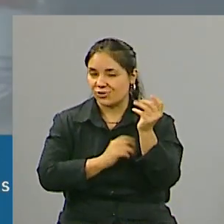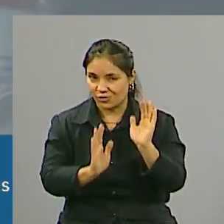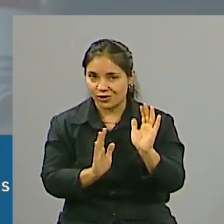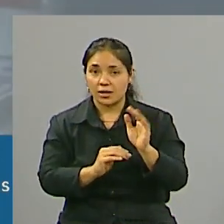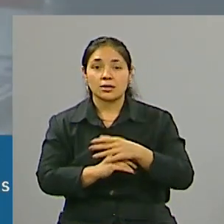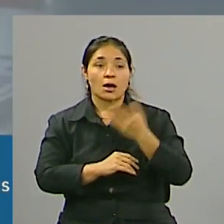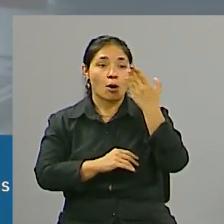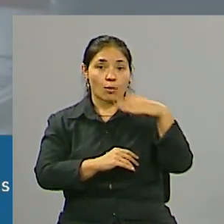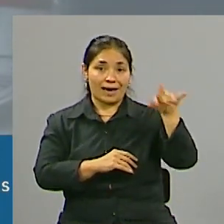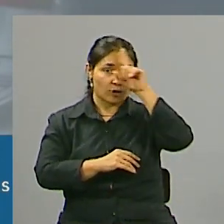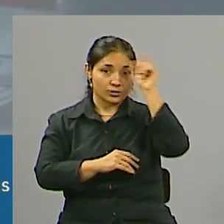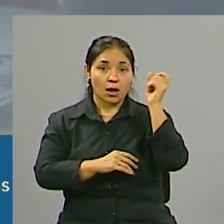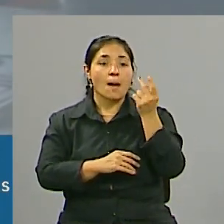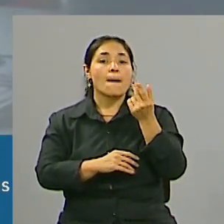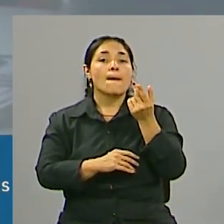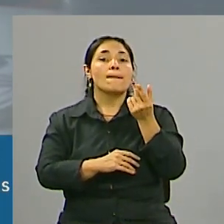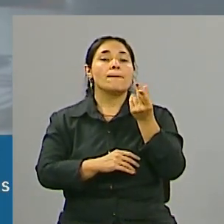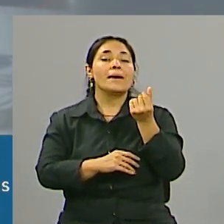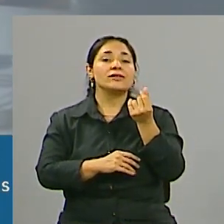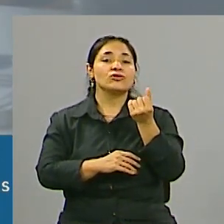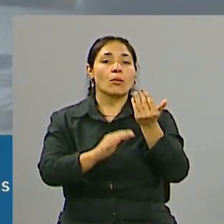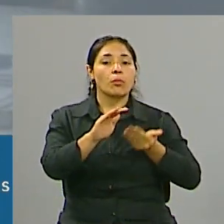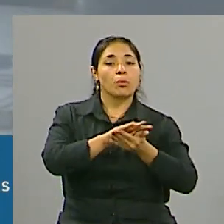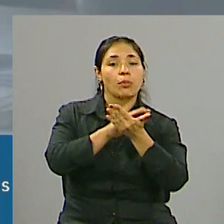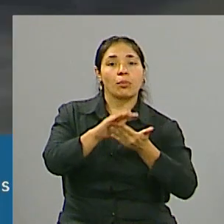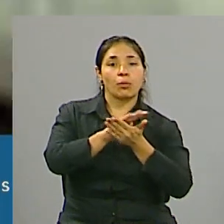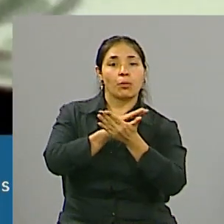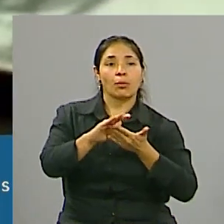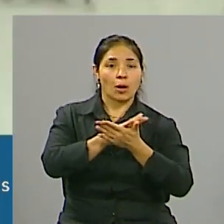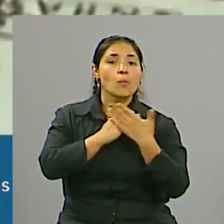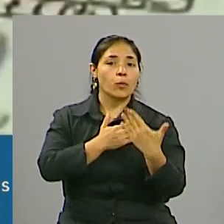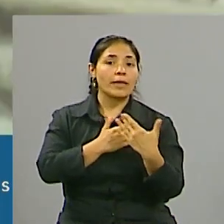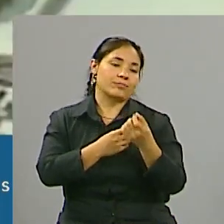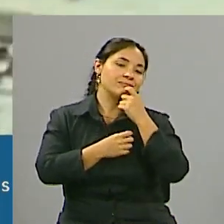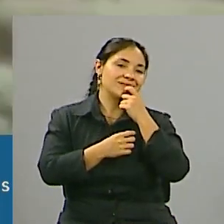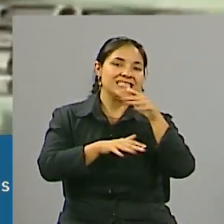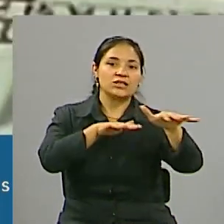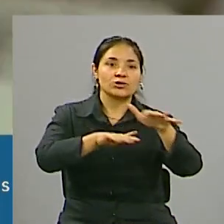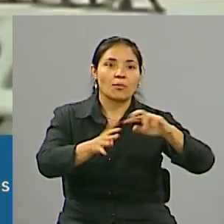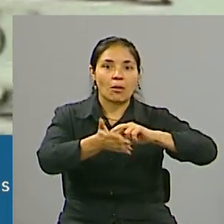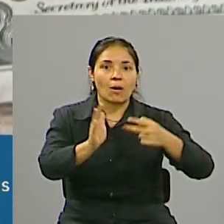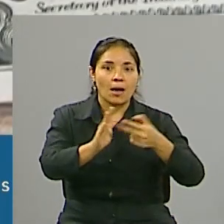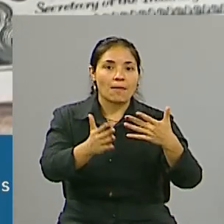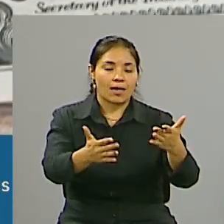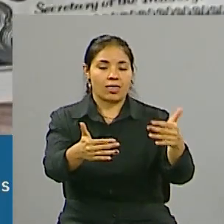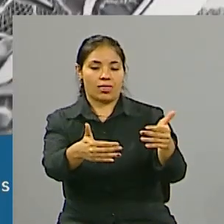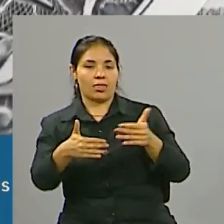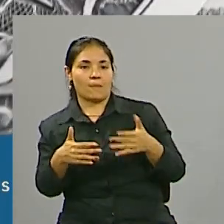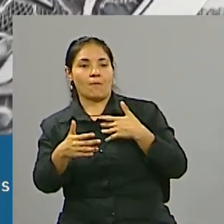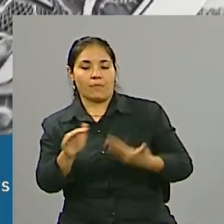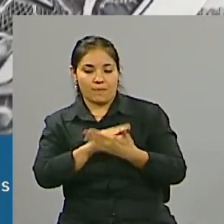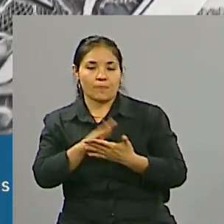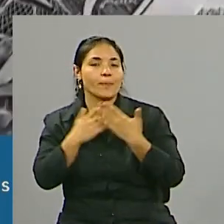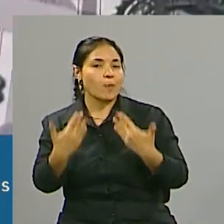la capacidad de emitir pesos para hacer frente a cualquier evento adverso, ¿no? Claro. Y nosotros ponemos el ejemplo de qué hubiera sido